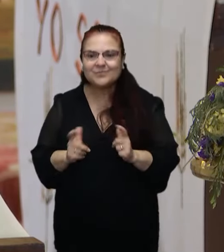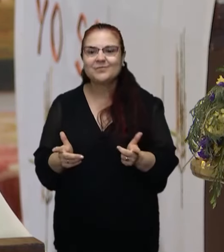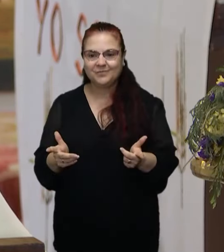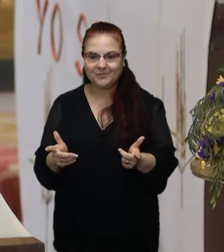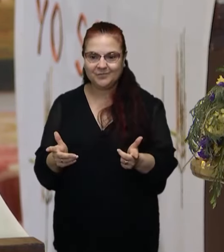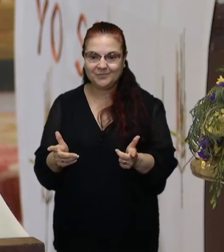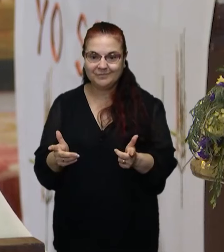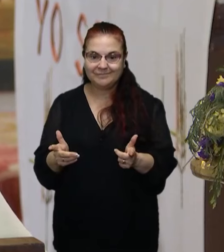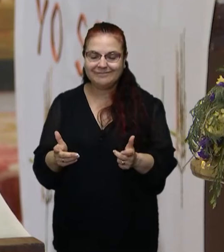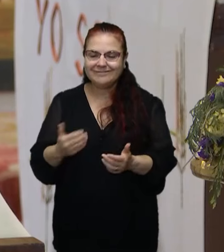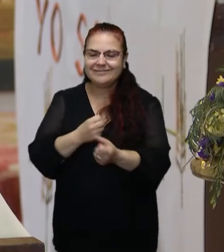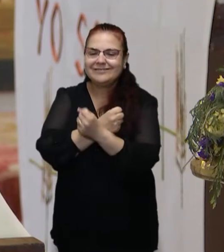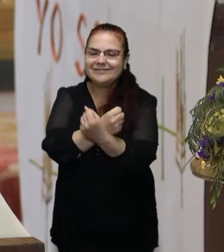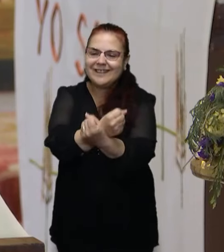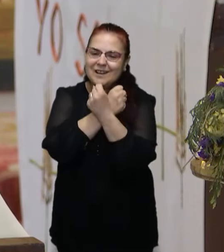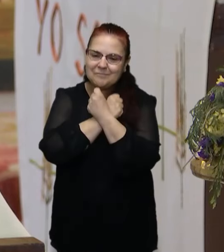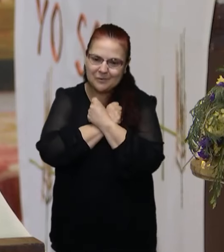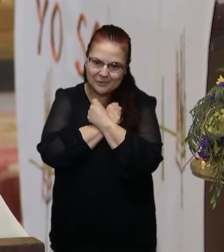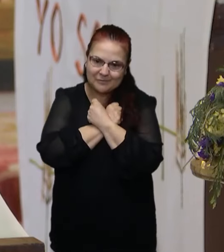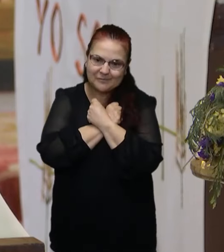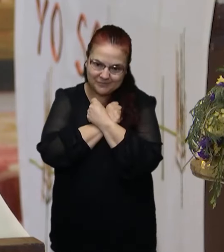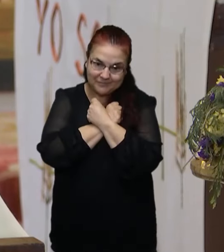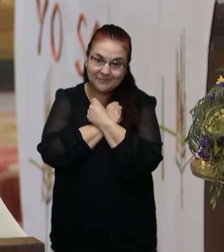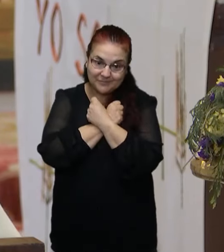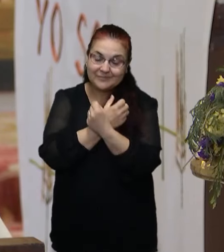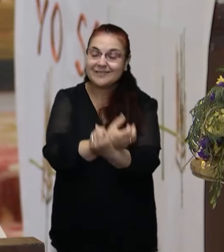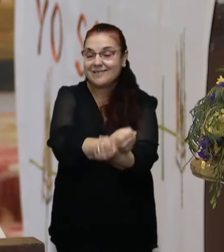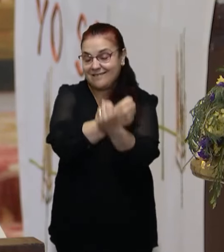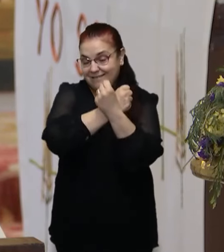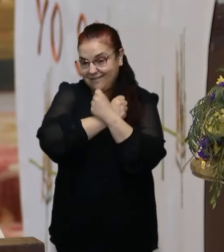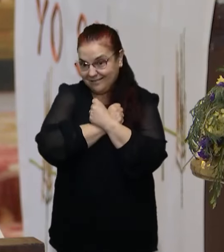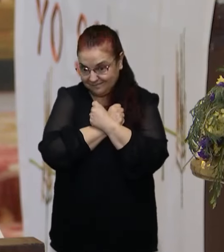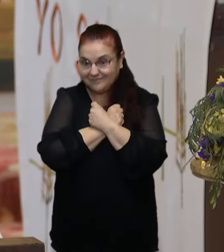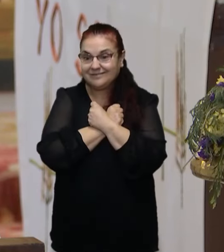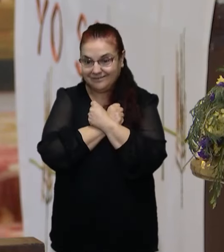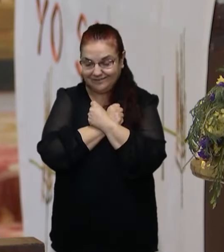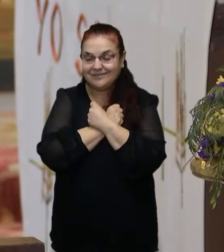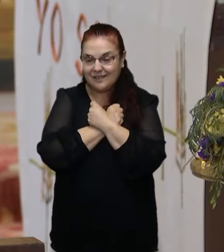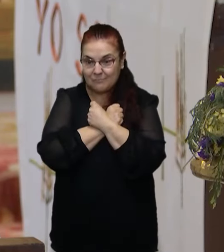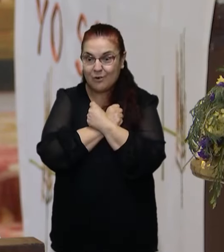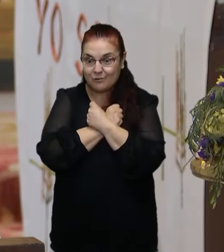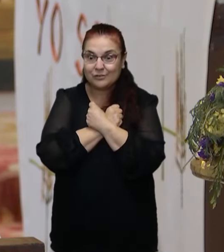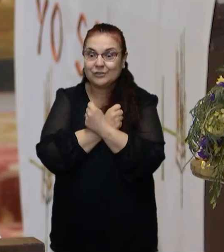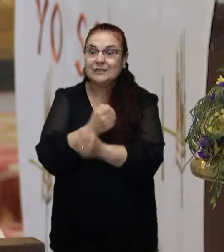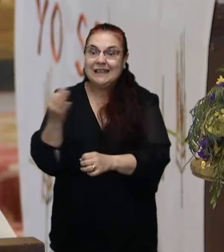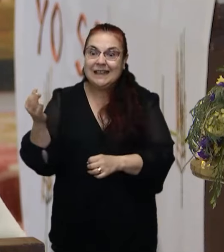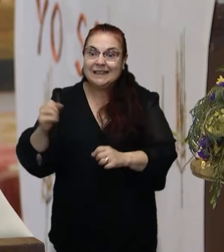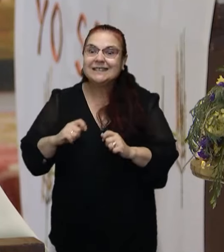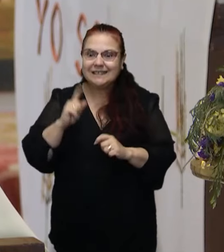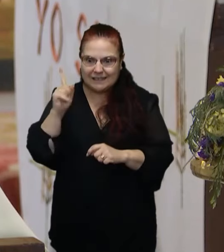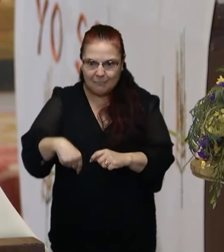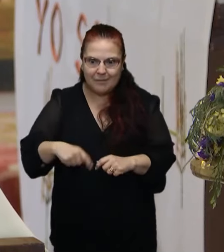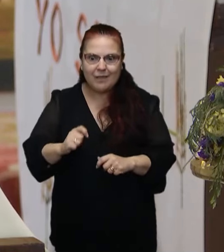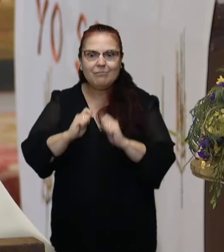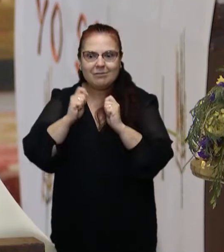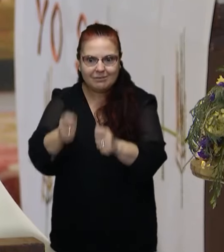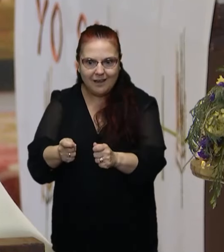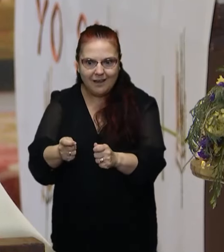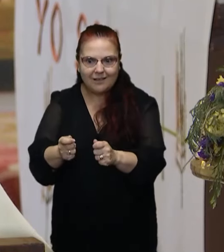Lo hemos recibido del amor, el amor que nosotros tenemos que dar.